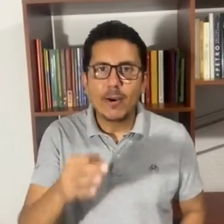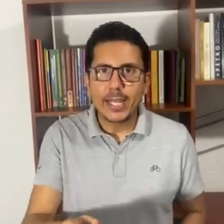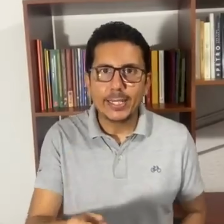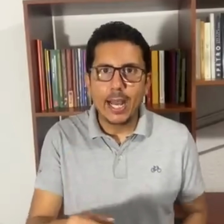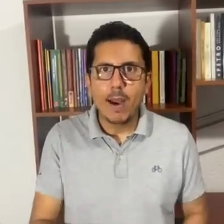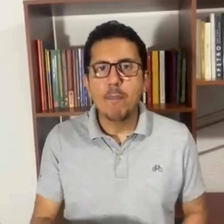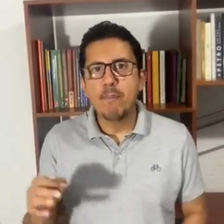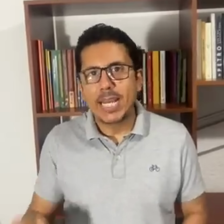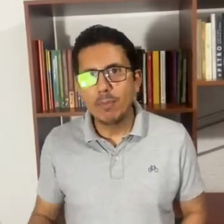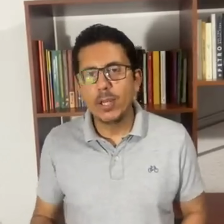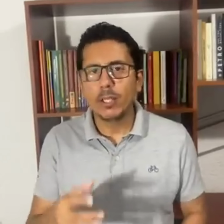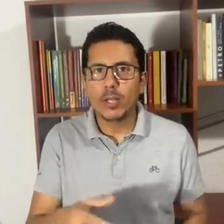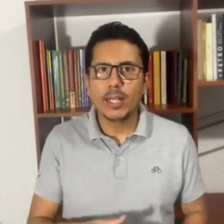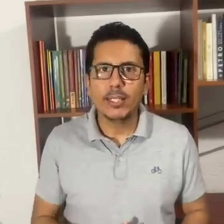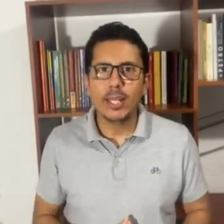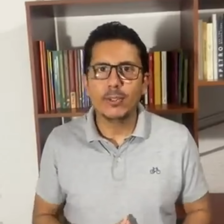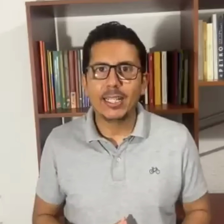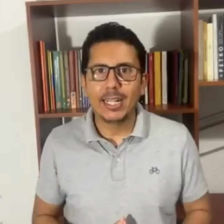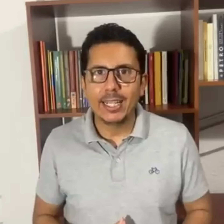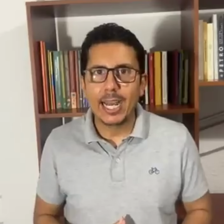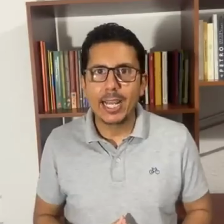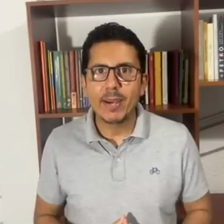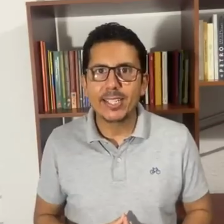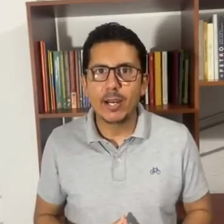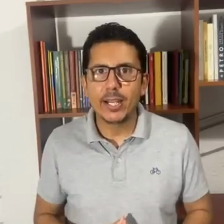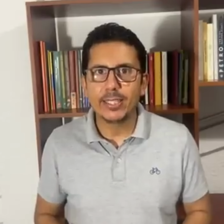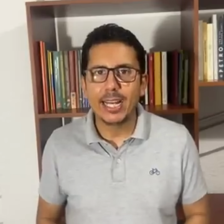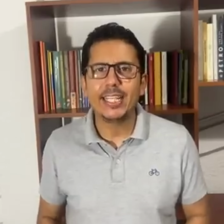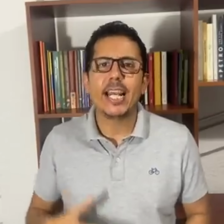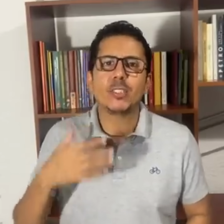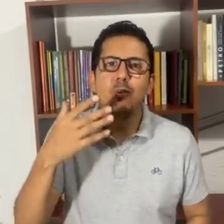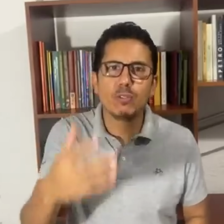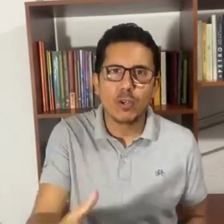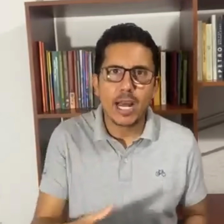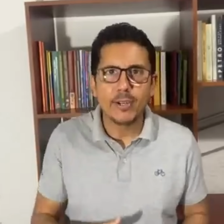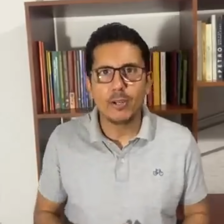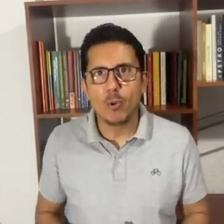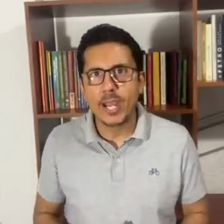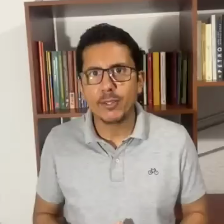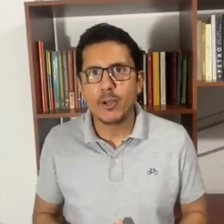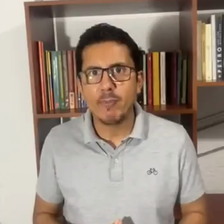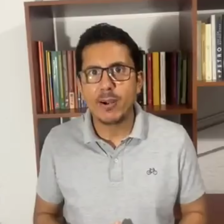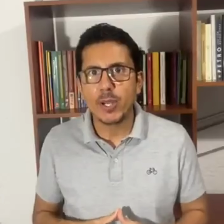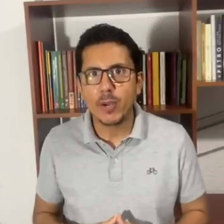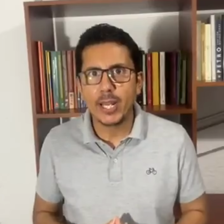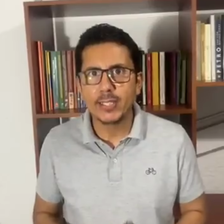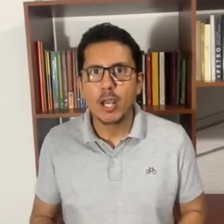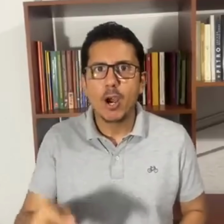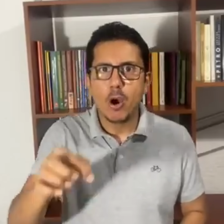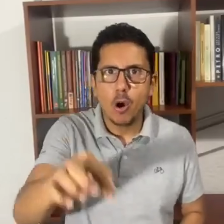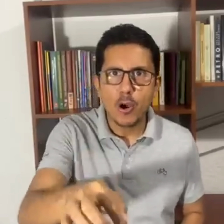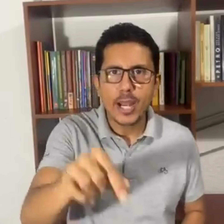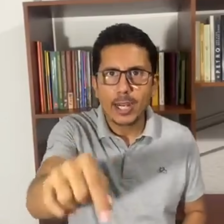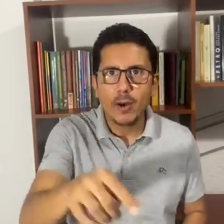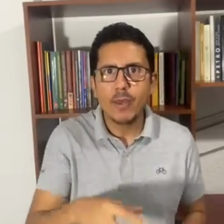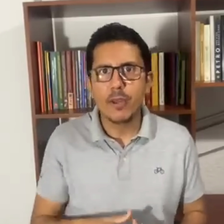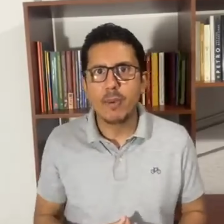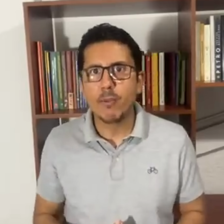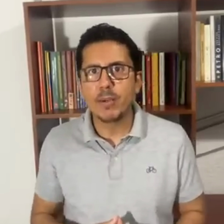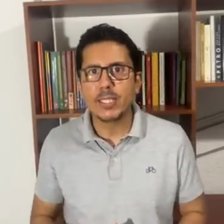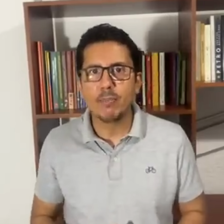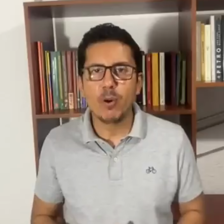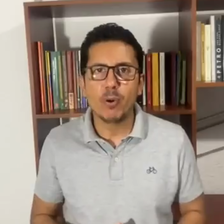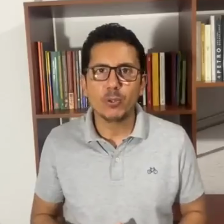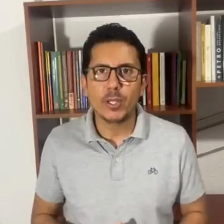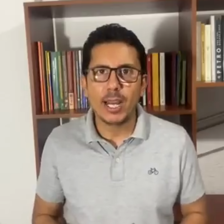García Arizabaleta, primo del actual candidato a la alcaldía Jaime Arizabaleta y exfuncionario del gobierno de Álvaro Uribe Vélez, hoy acaba de